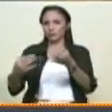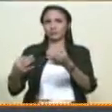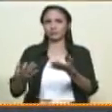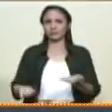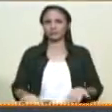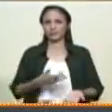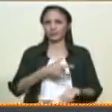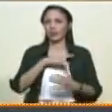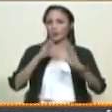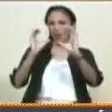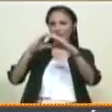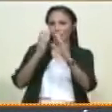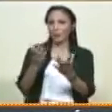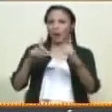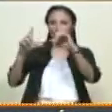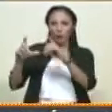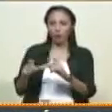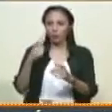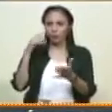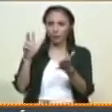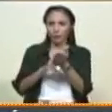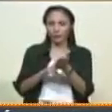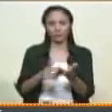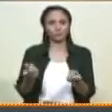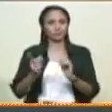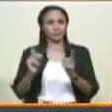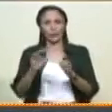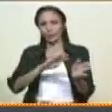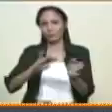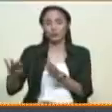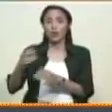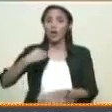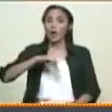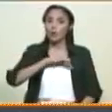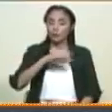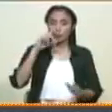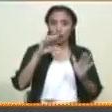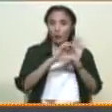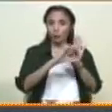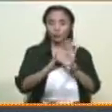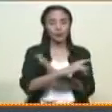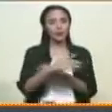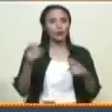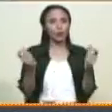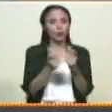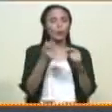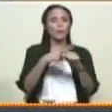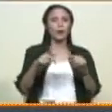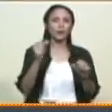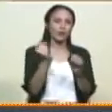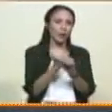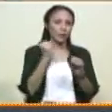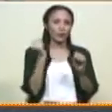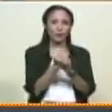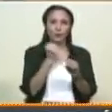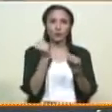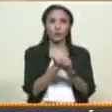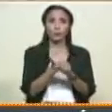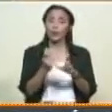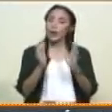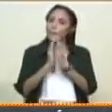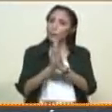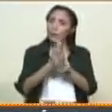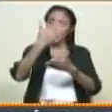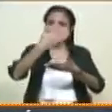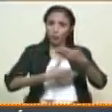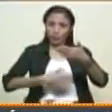La camarita. Nosotros nos vamos a reunir, pero para trabajar. Entonces yo les pido que en esa hojita nos pongan ahí,